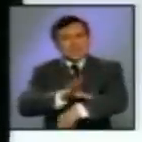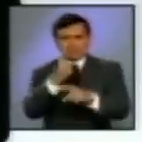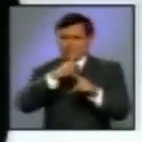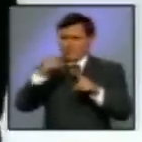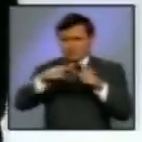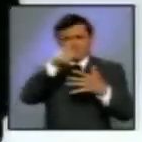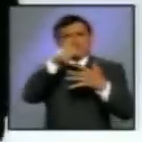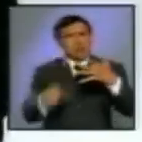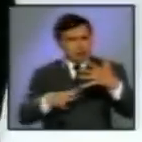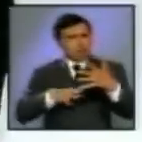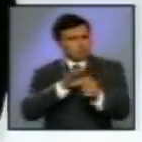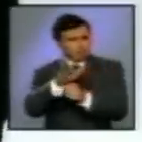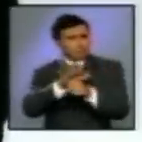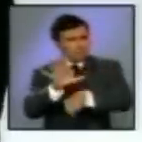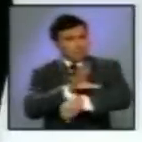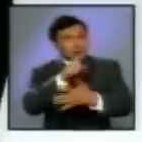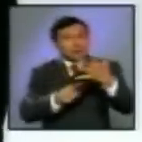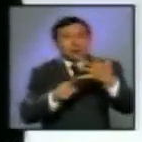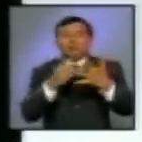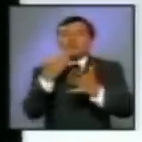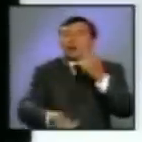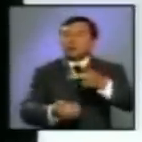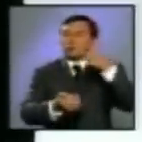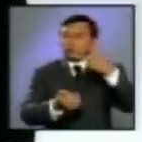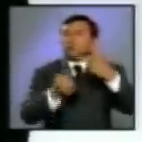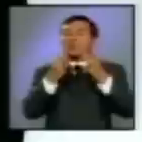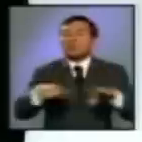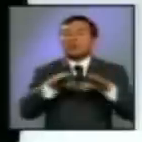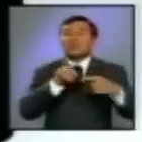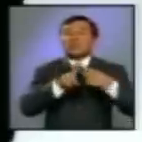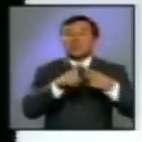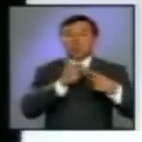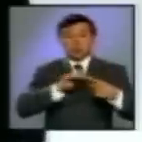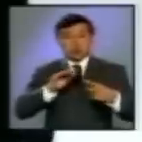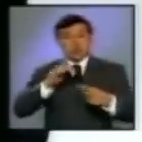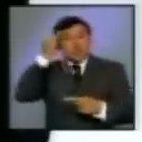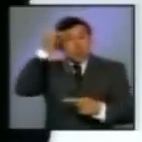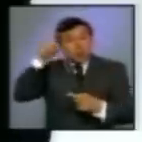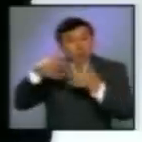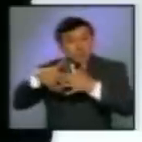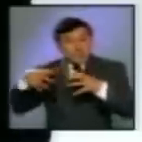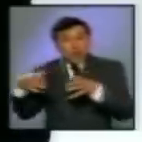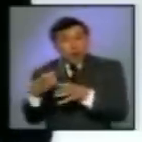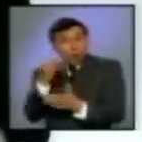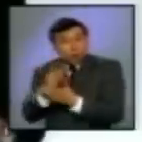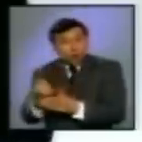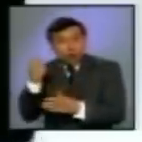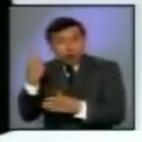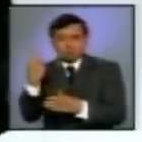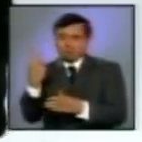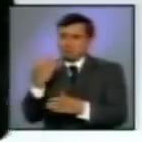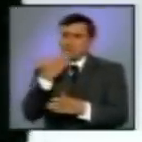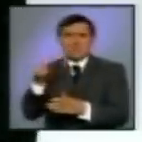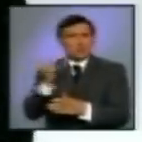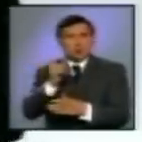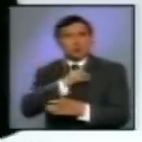un lado, acabar con el monopolio en electricidad. México no se merece un monopolio en el servicio público eléctrico.